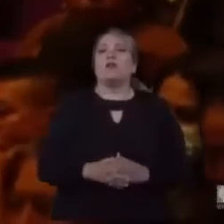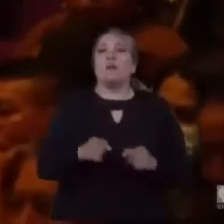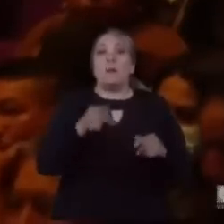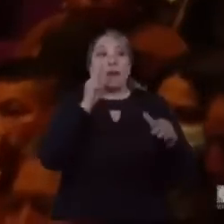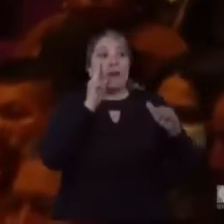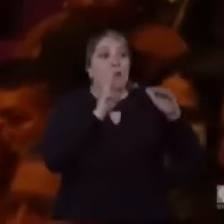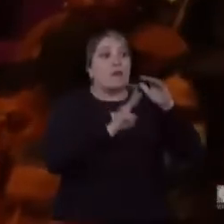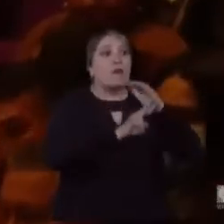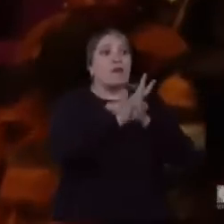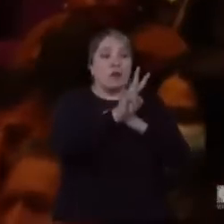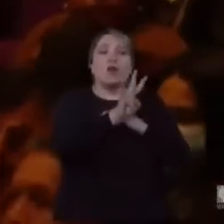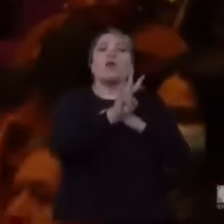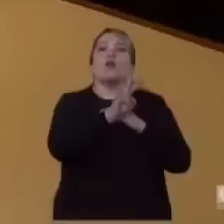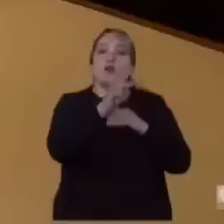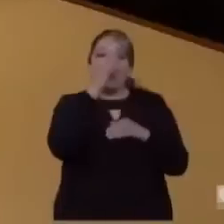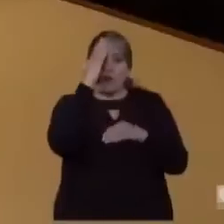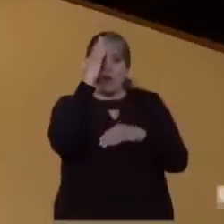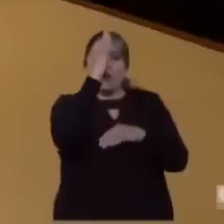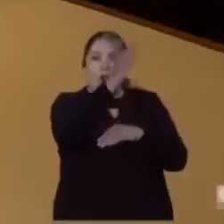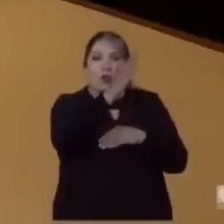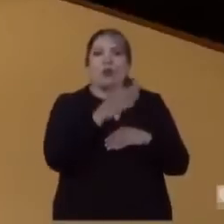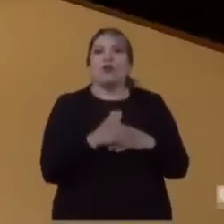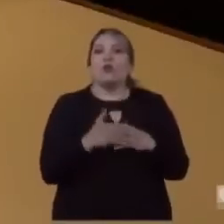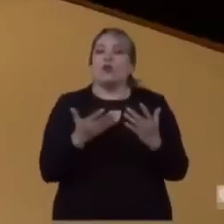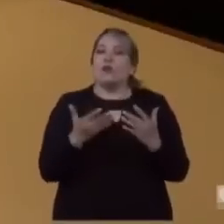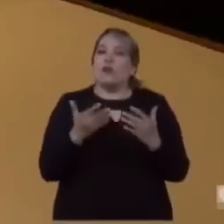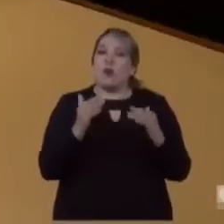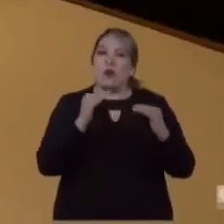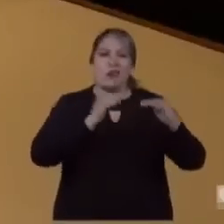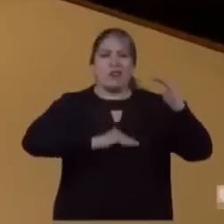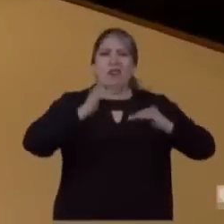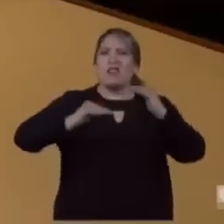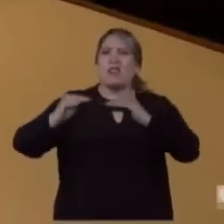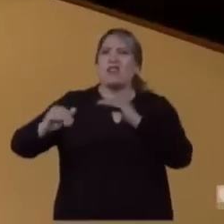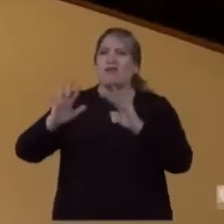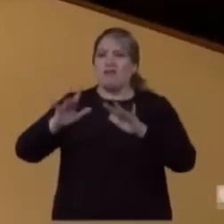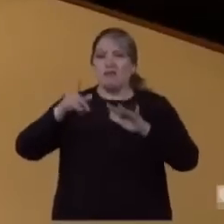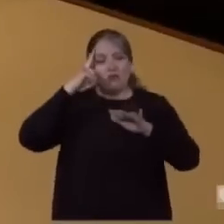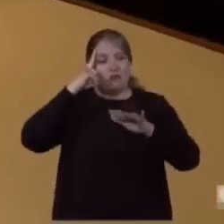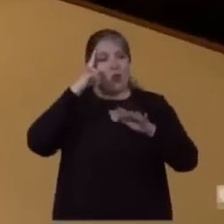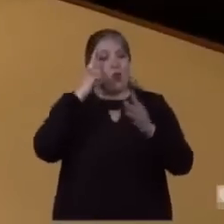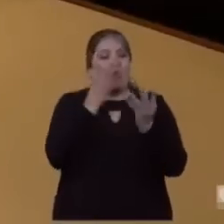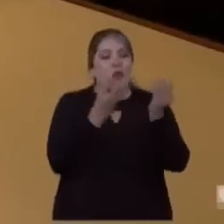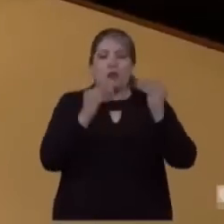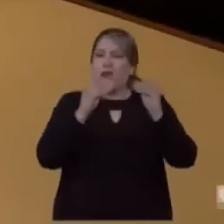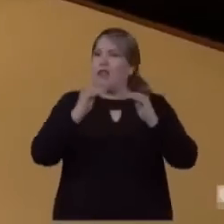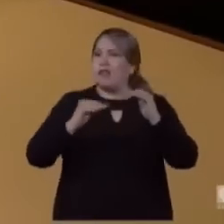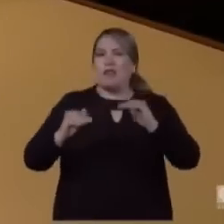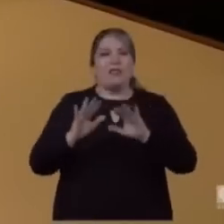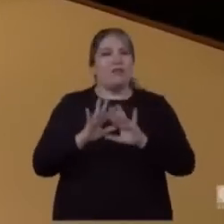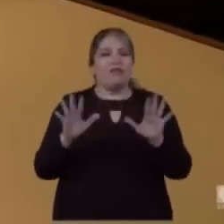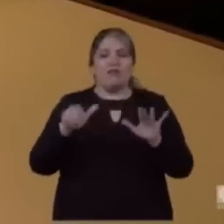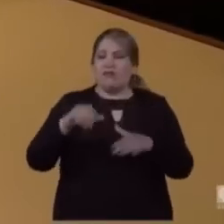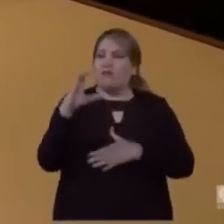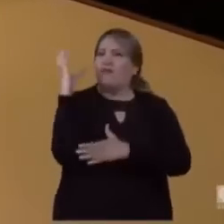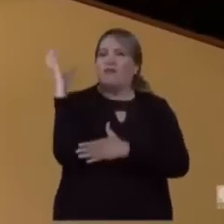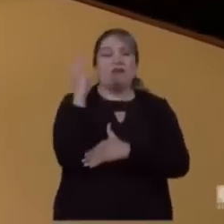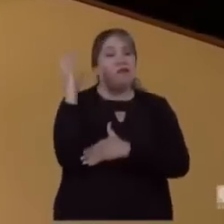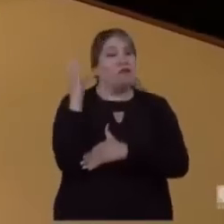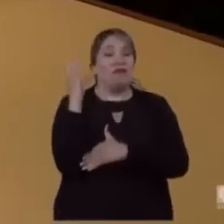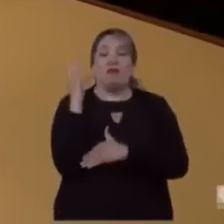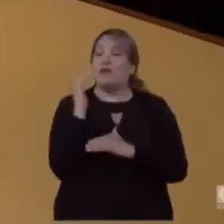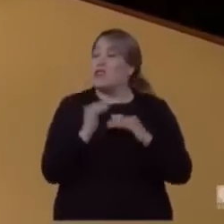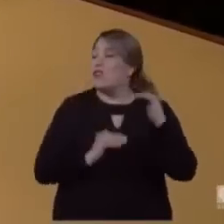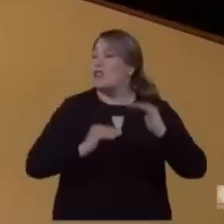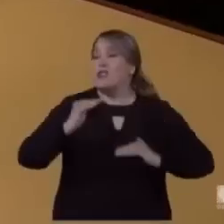Desde una visión compartida de futuro para superar las desigualdades estructurales que hacen de este país uno de los